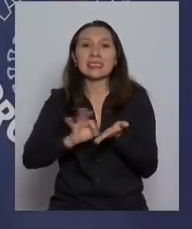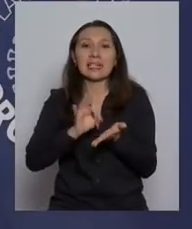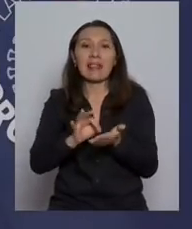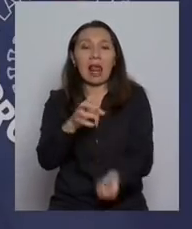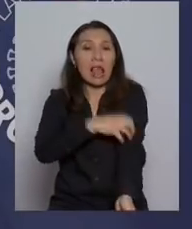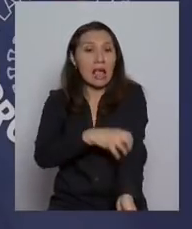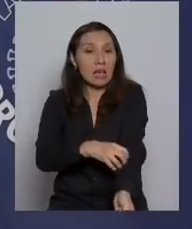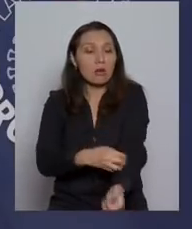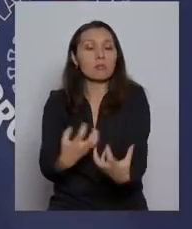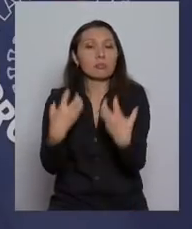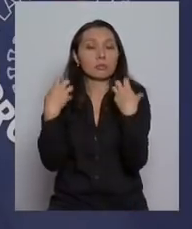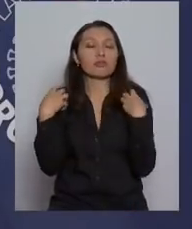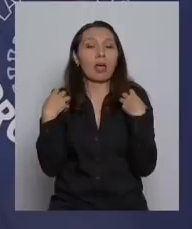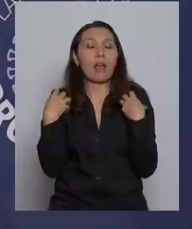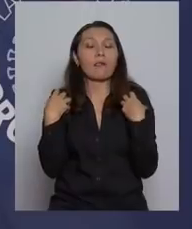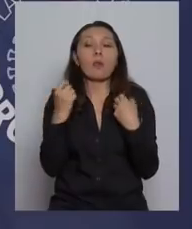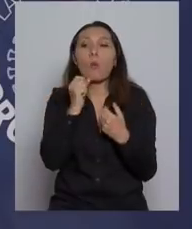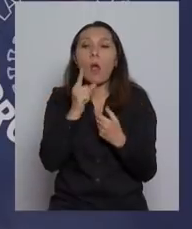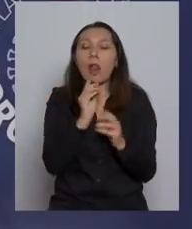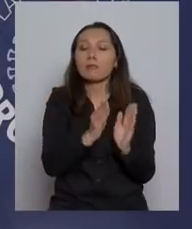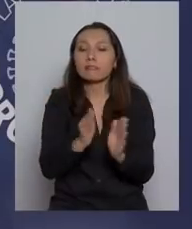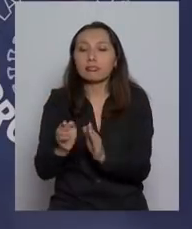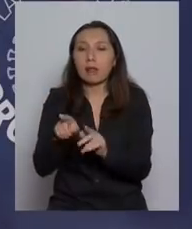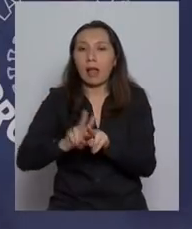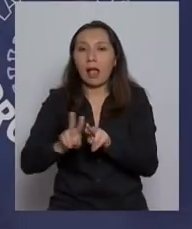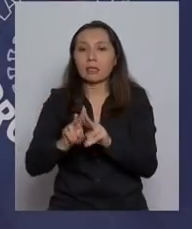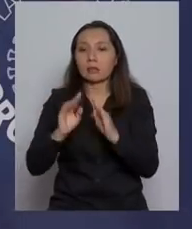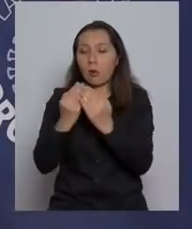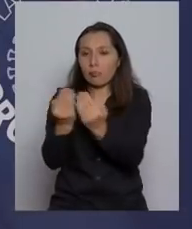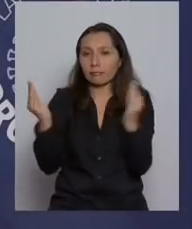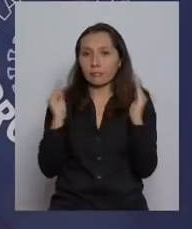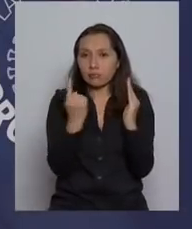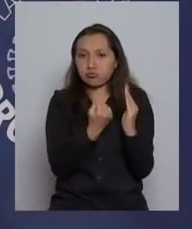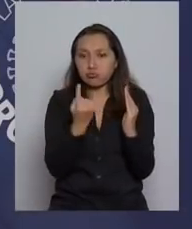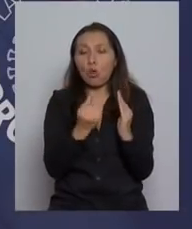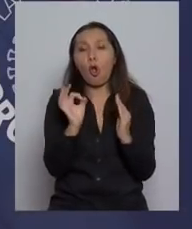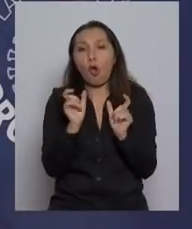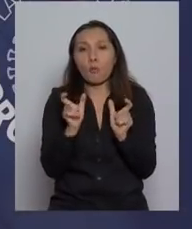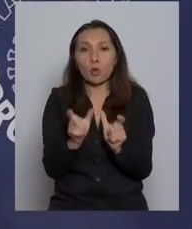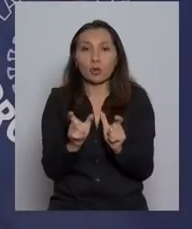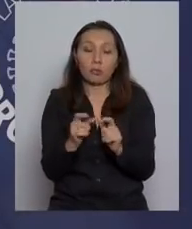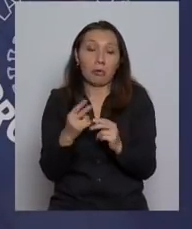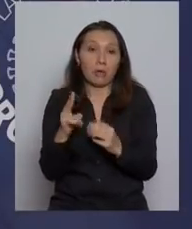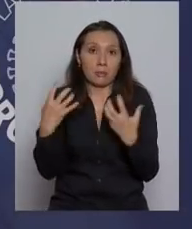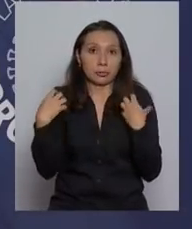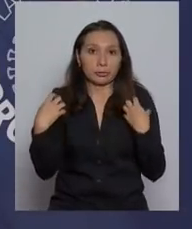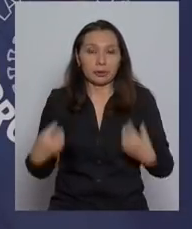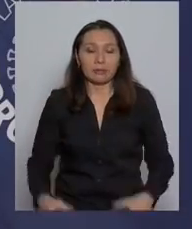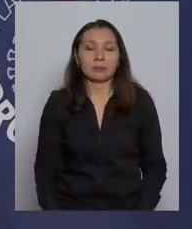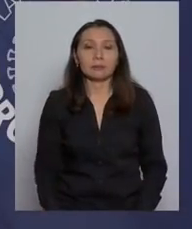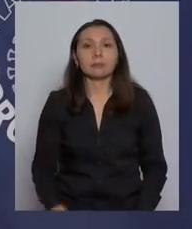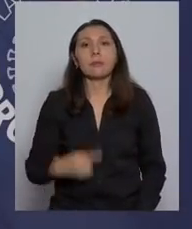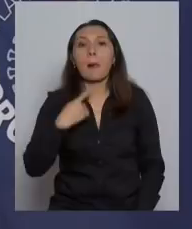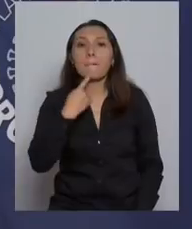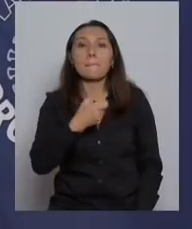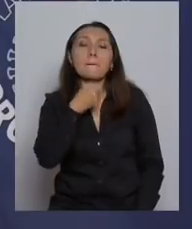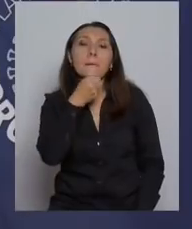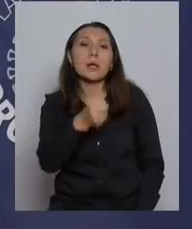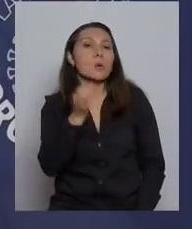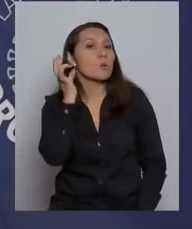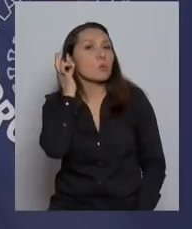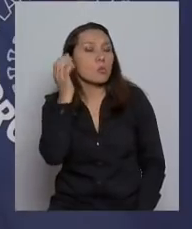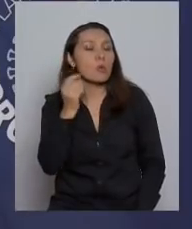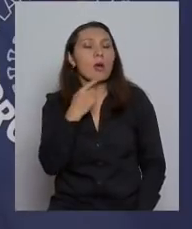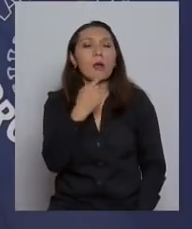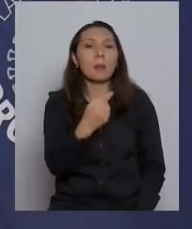seguir caso por caso y adoptar las medidas de aislamiento o protección que correspondan. Ministro, preguntarle